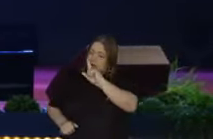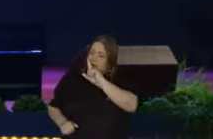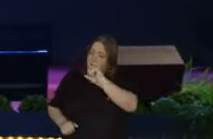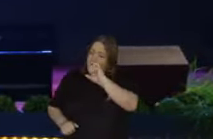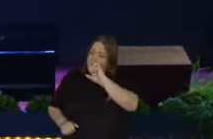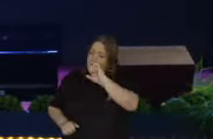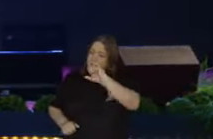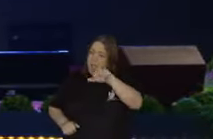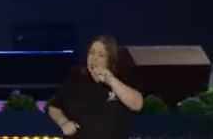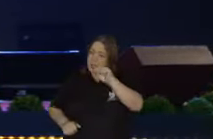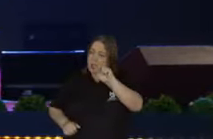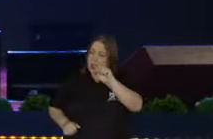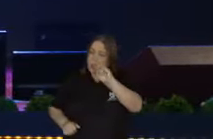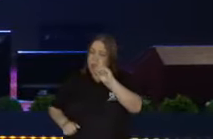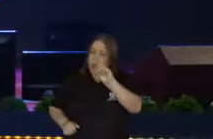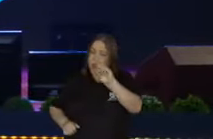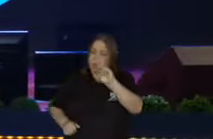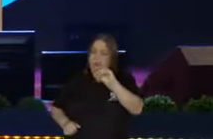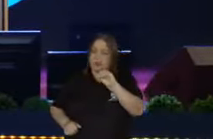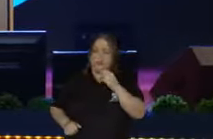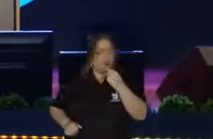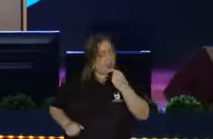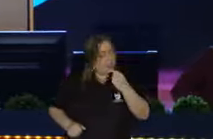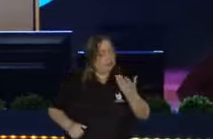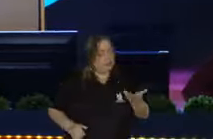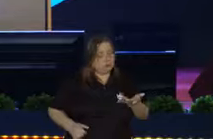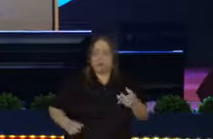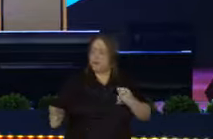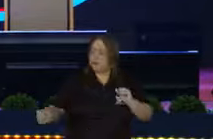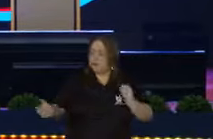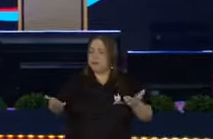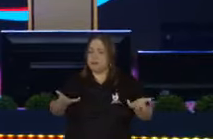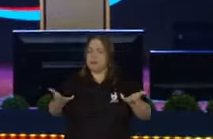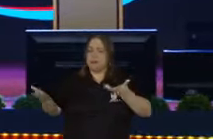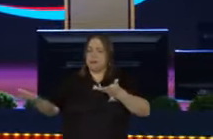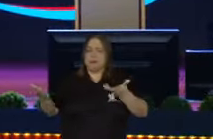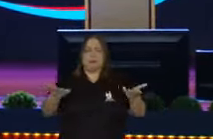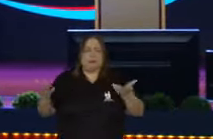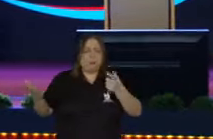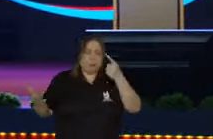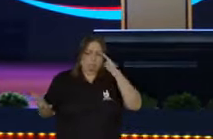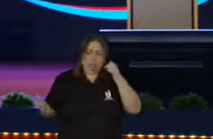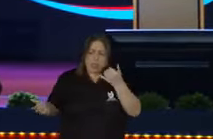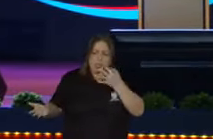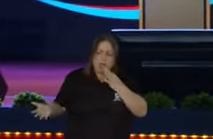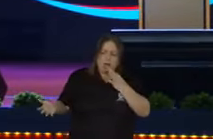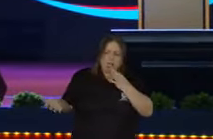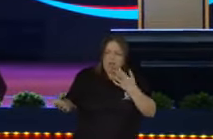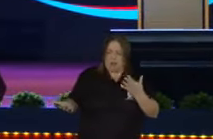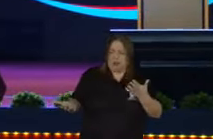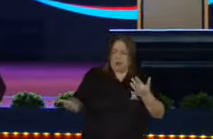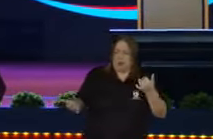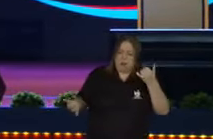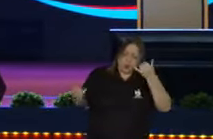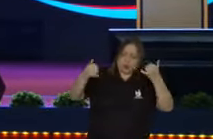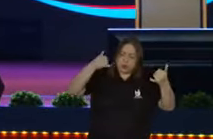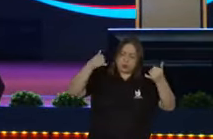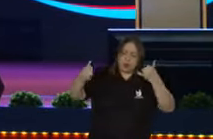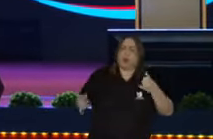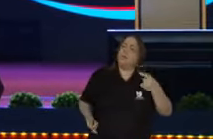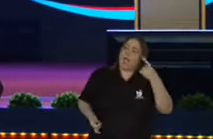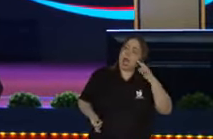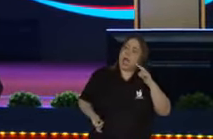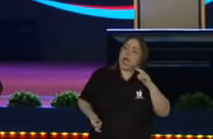su familia, yo le cuento de la mía. Y yo estaba esperando que me dijera, ¿para qué me llamaba? ¿Para qué? Hacer un evento